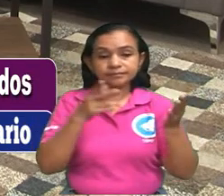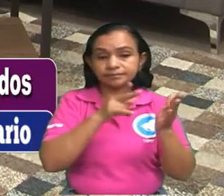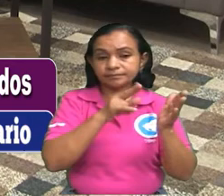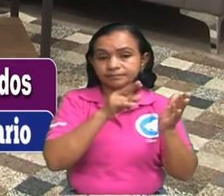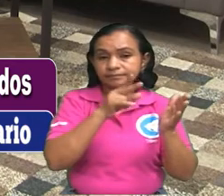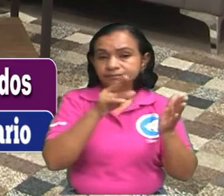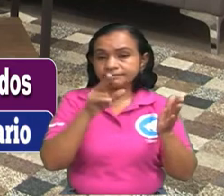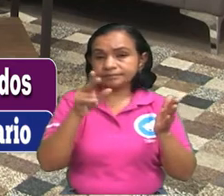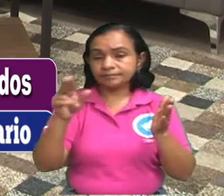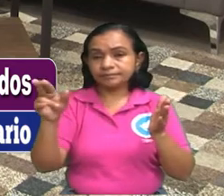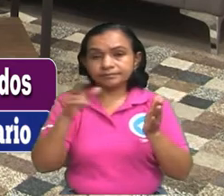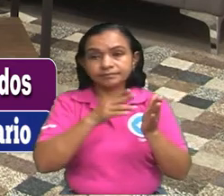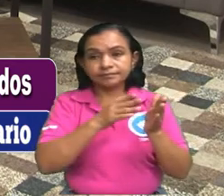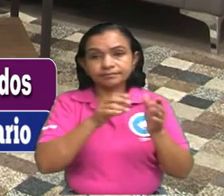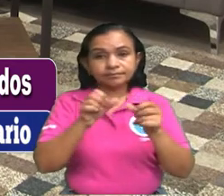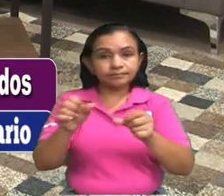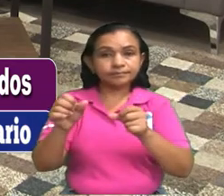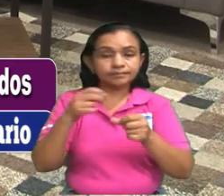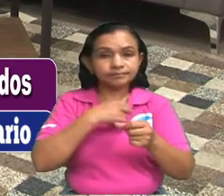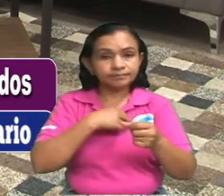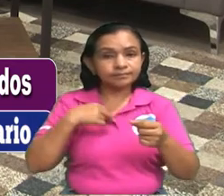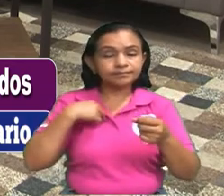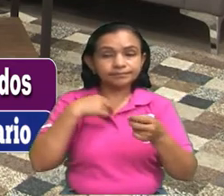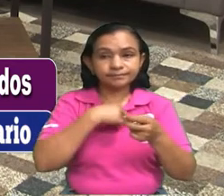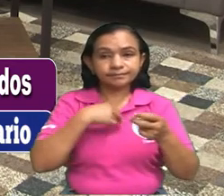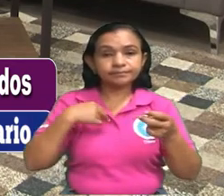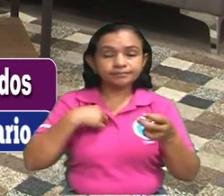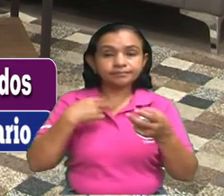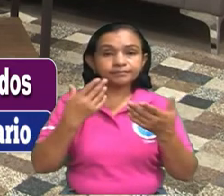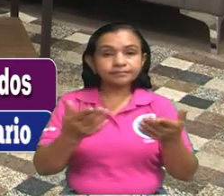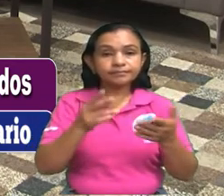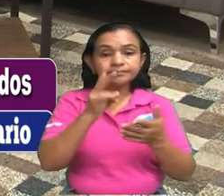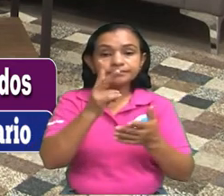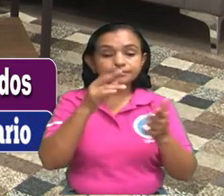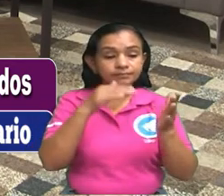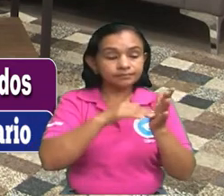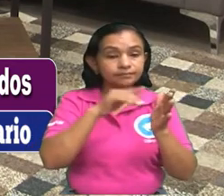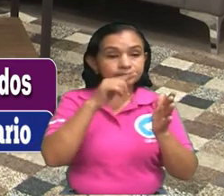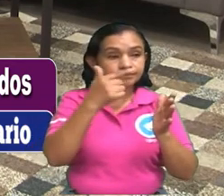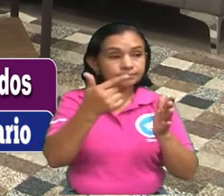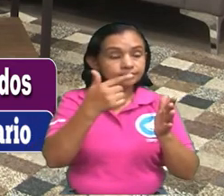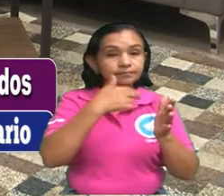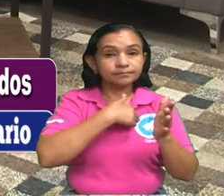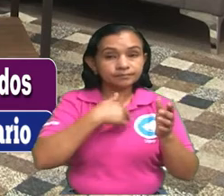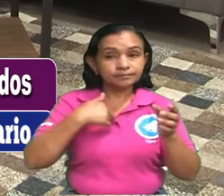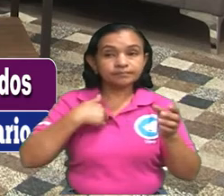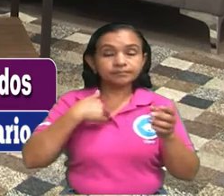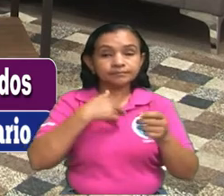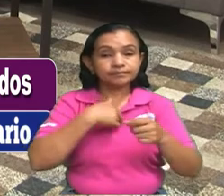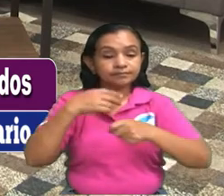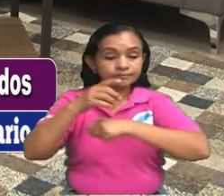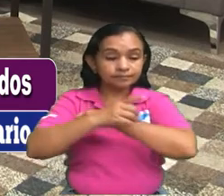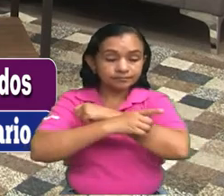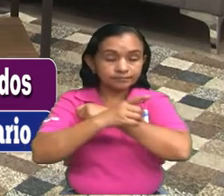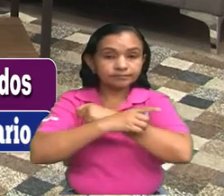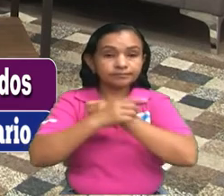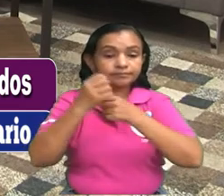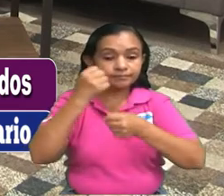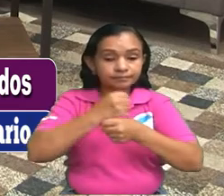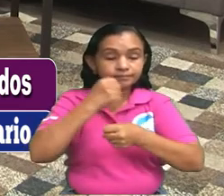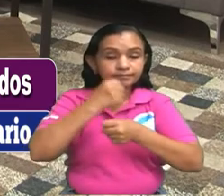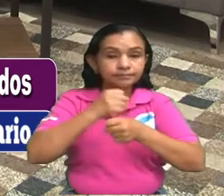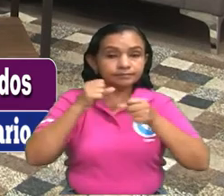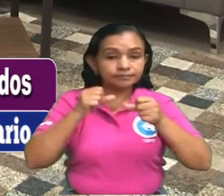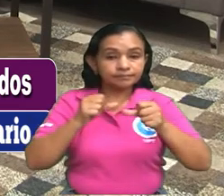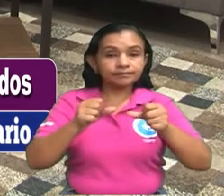2019. ¿Y cuándo tenemos nosotros estarlos haciendo? Tenemos desde el periodo de 2007. Así es. Comandante Daniel Ortega viene trabajando en